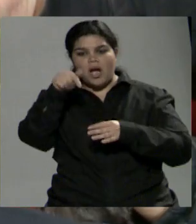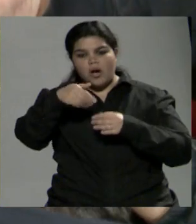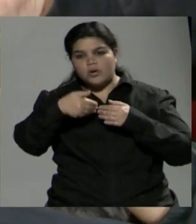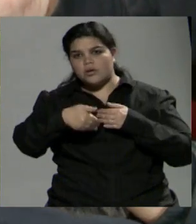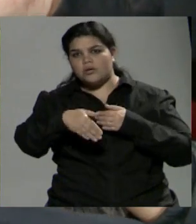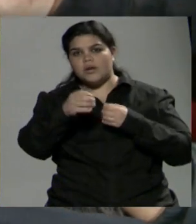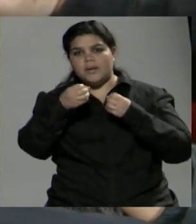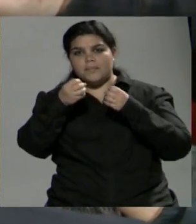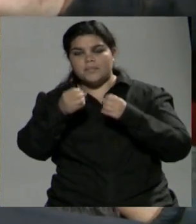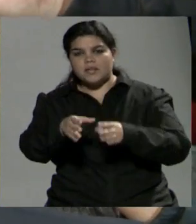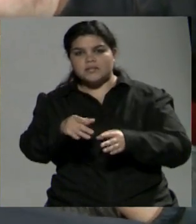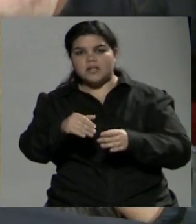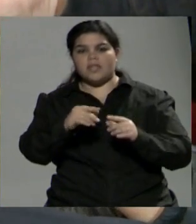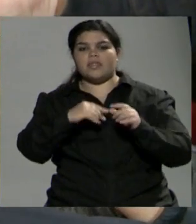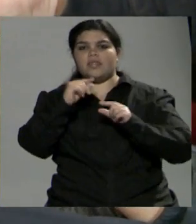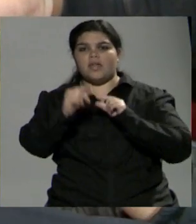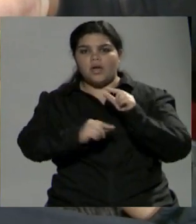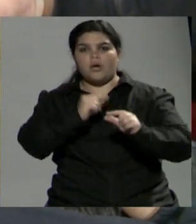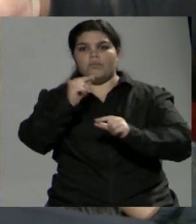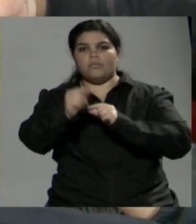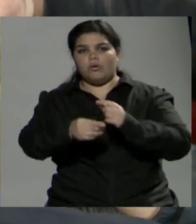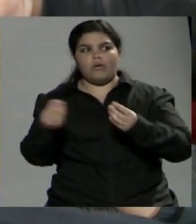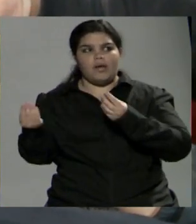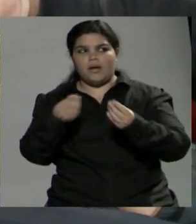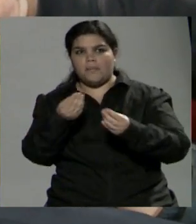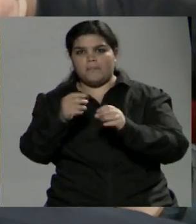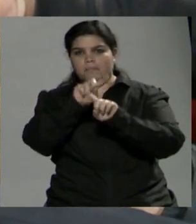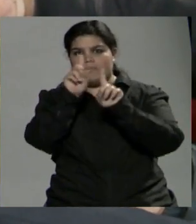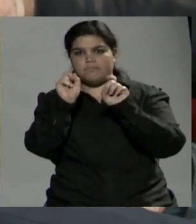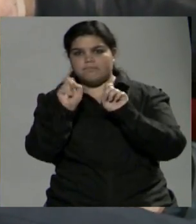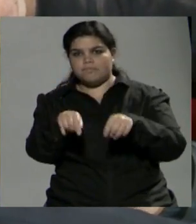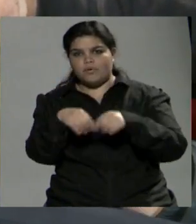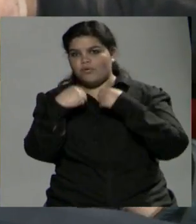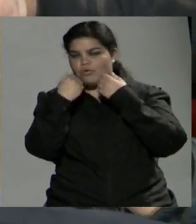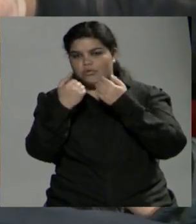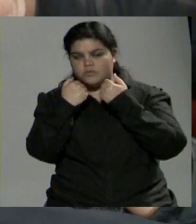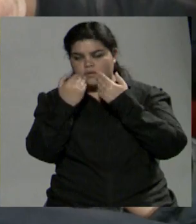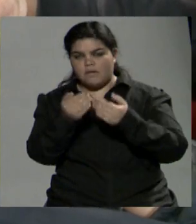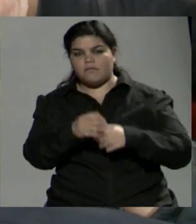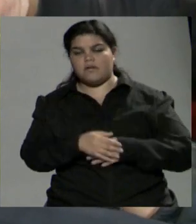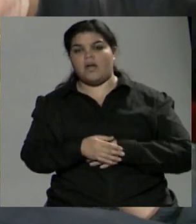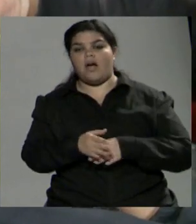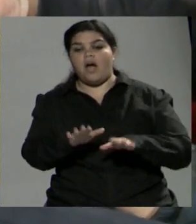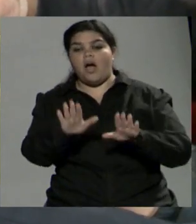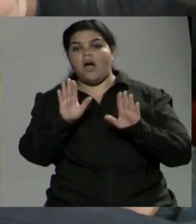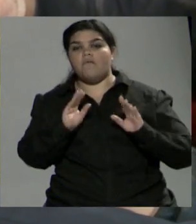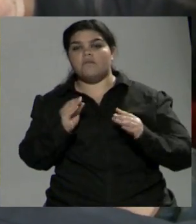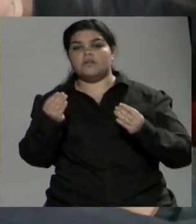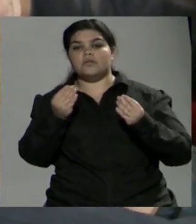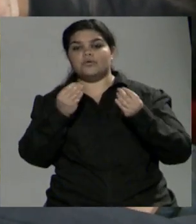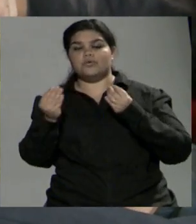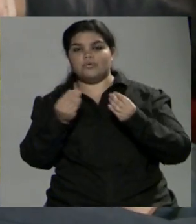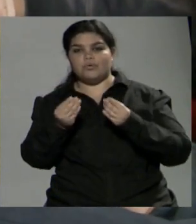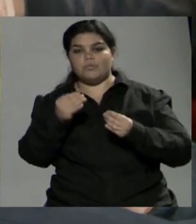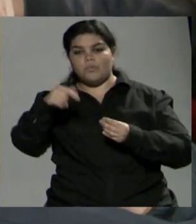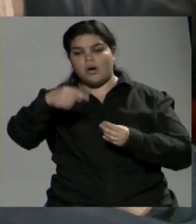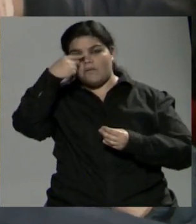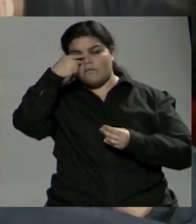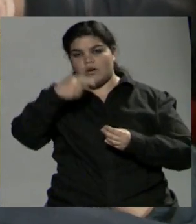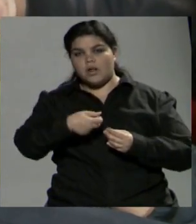él, y yo creo que tendrán que reconocerlos también los dirigentes políticos que estuvieron con él, como el caso